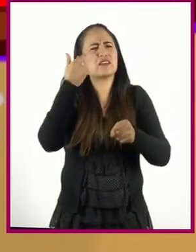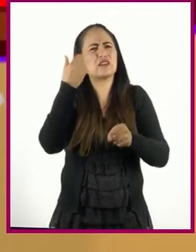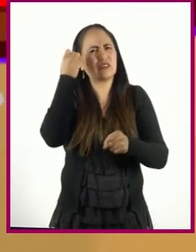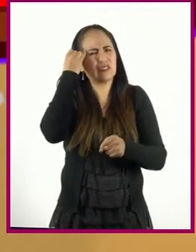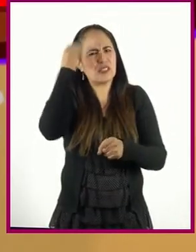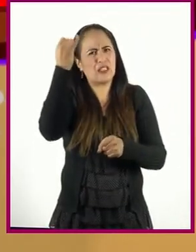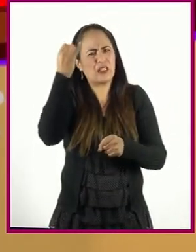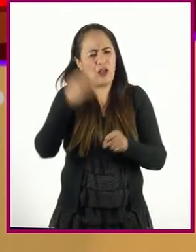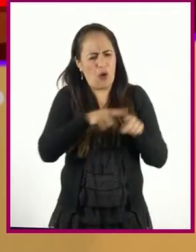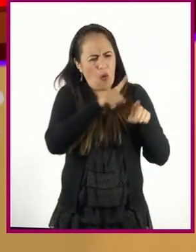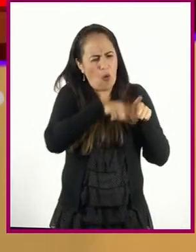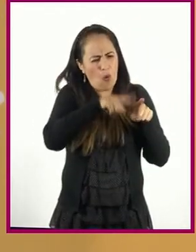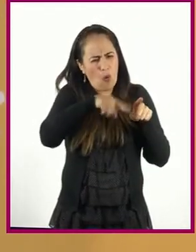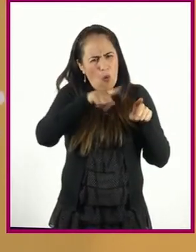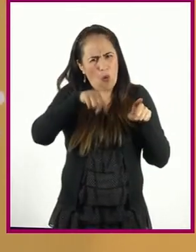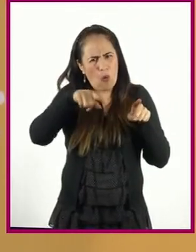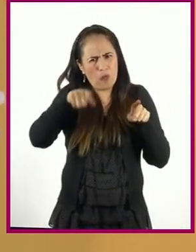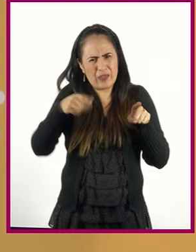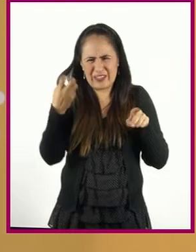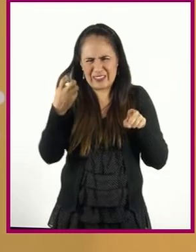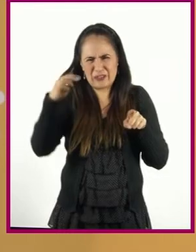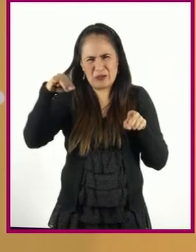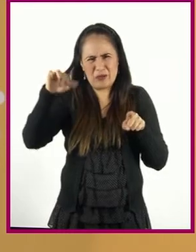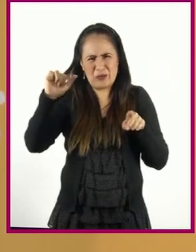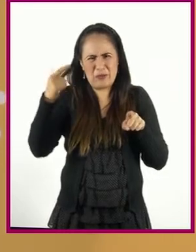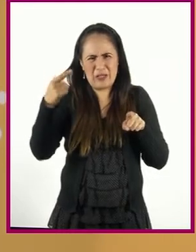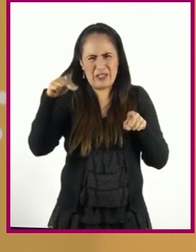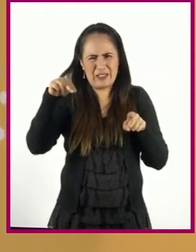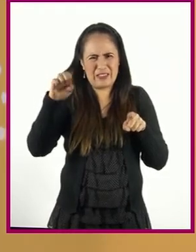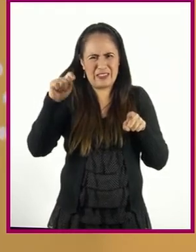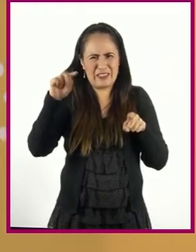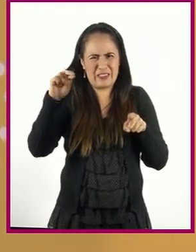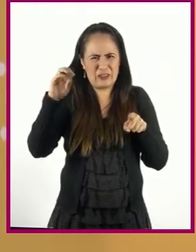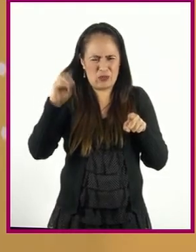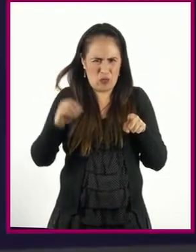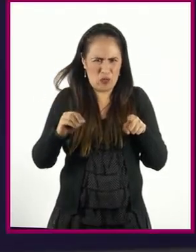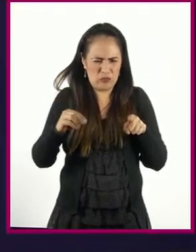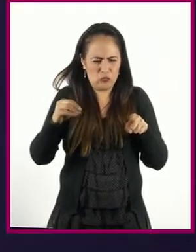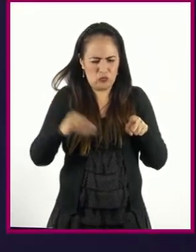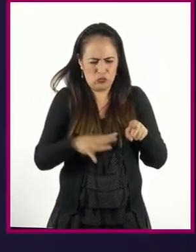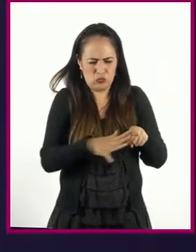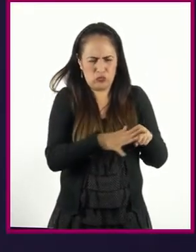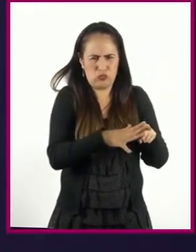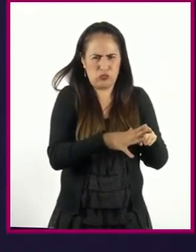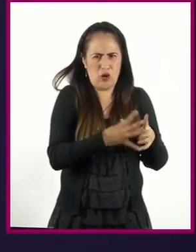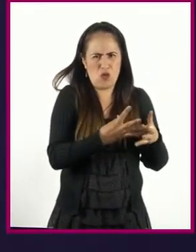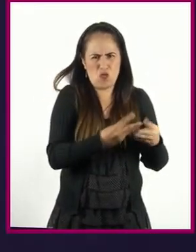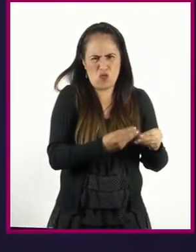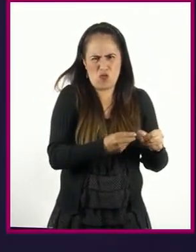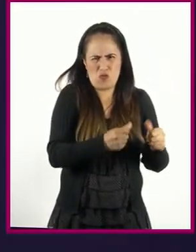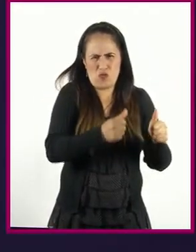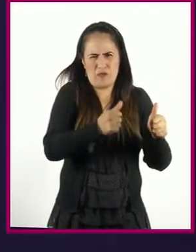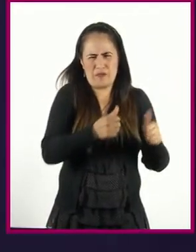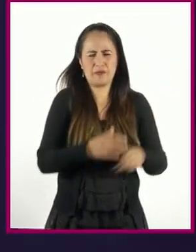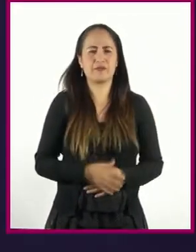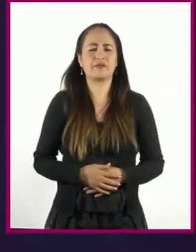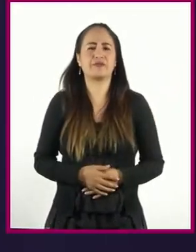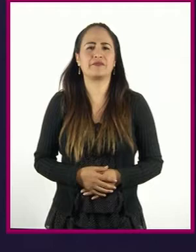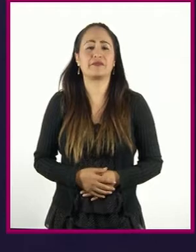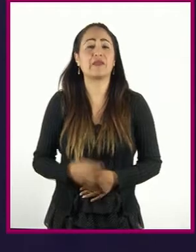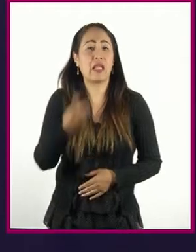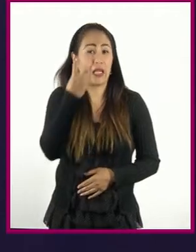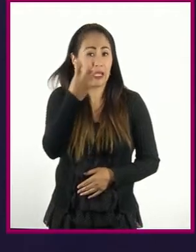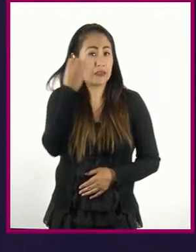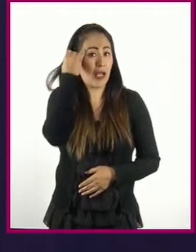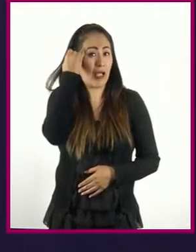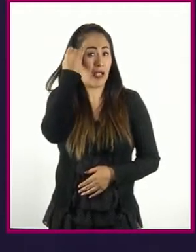ondas producidas por el magnetrón habían afectado el chocolate. Para comprobar esta